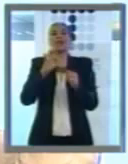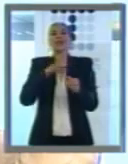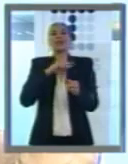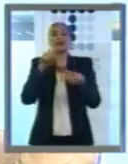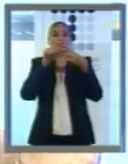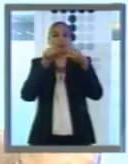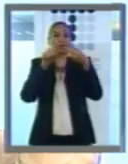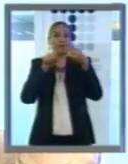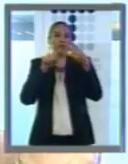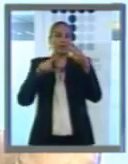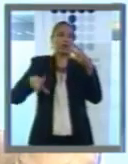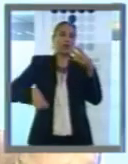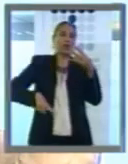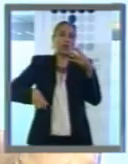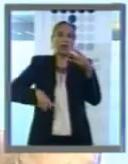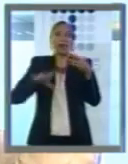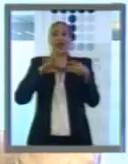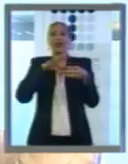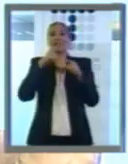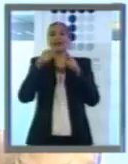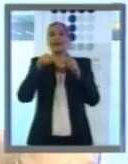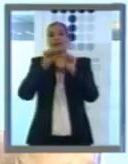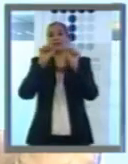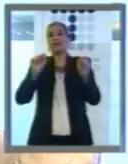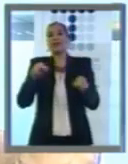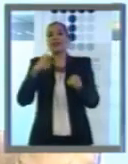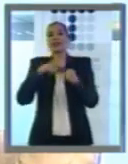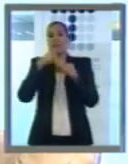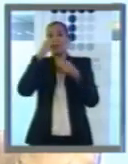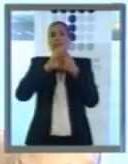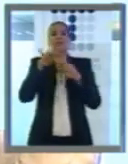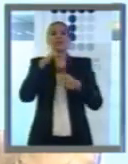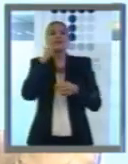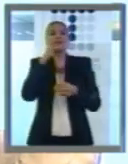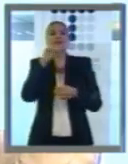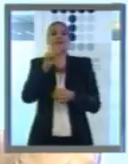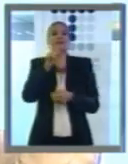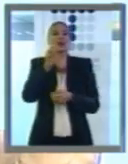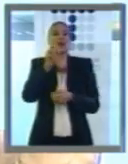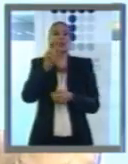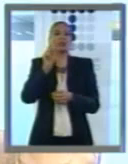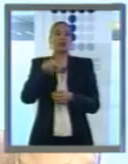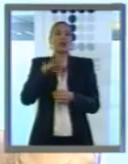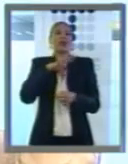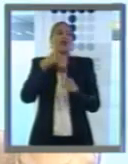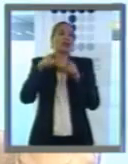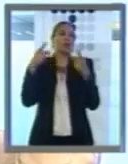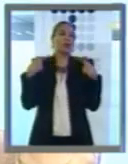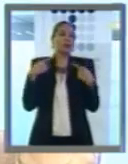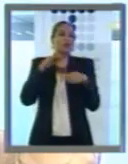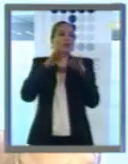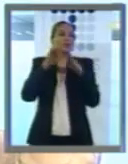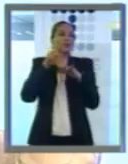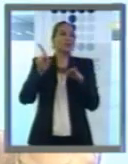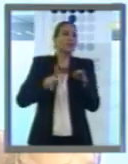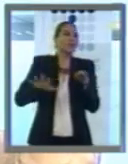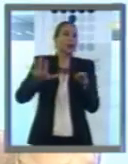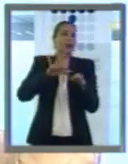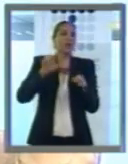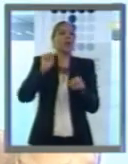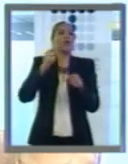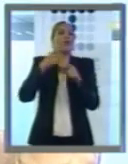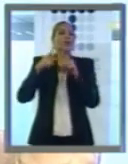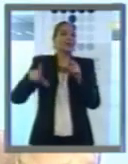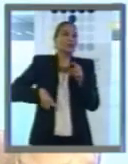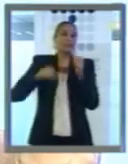tres niveles de gobierno, y en el caso del Sistema Nacional Anticorrupción también a cualquier persona que ejerza un poder público. Y ambos implican